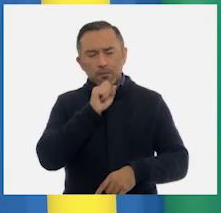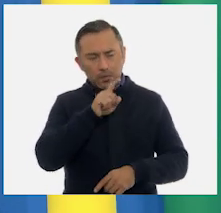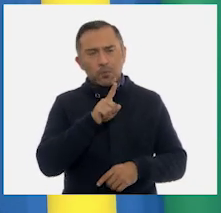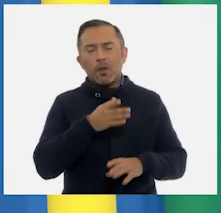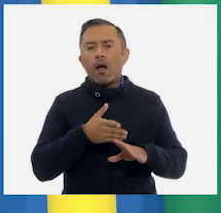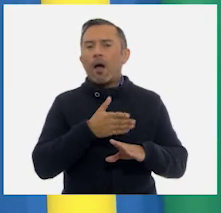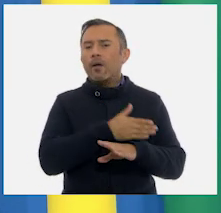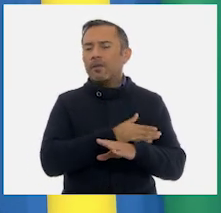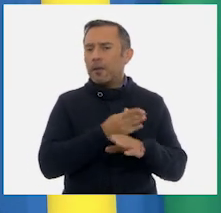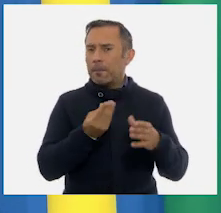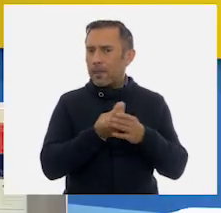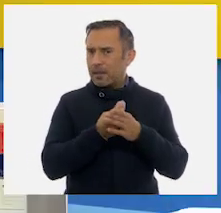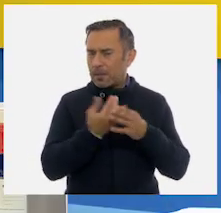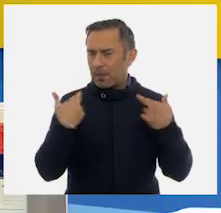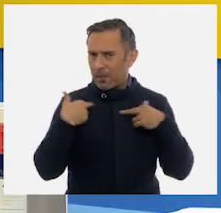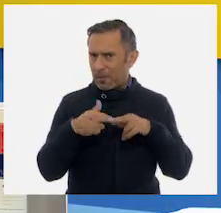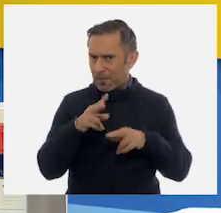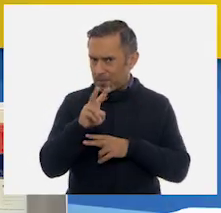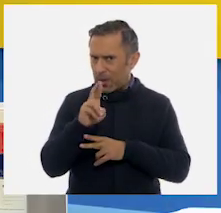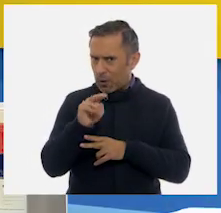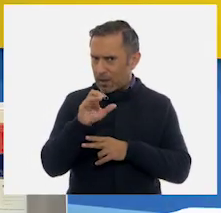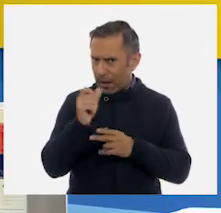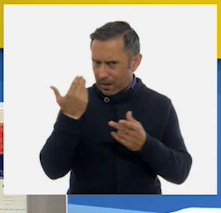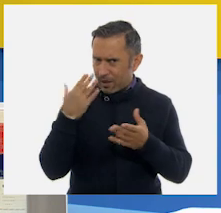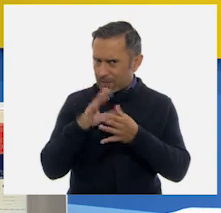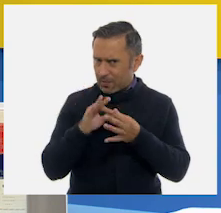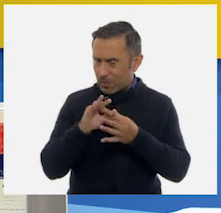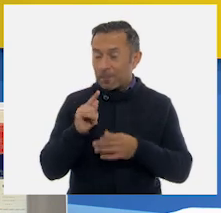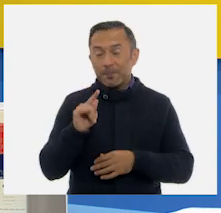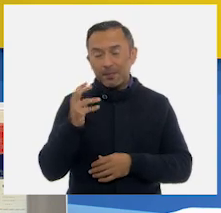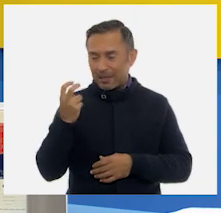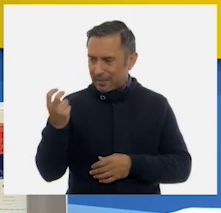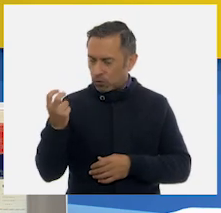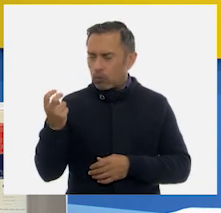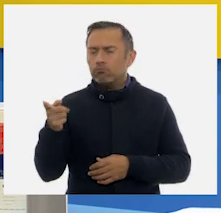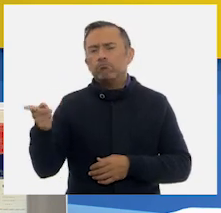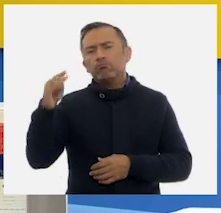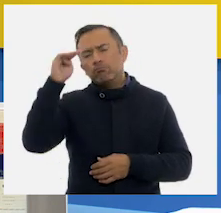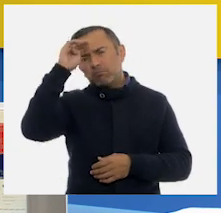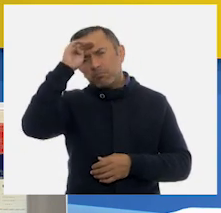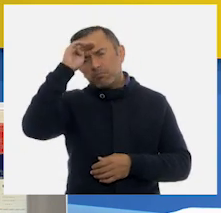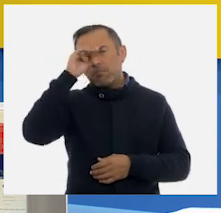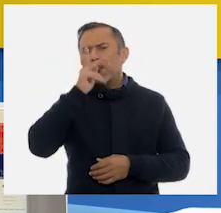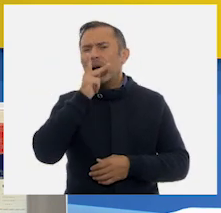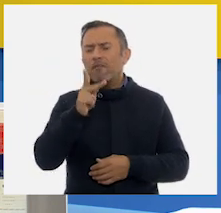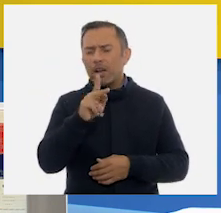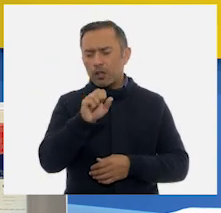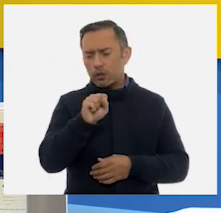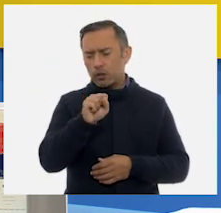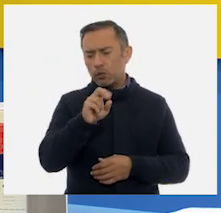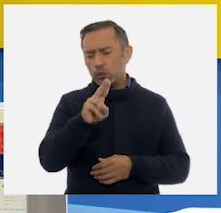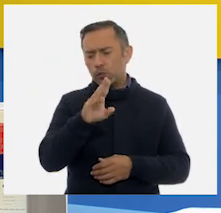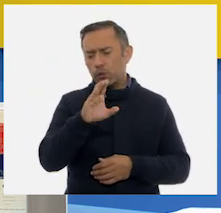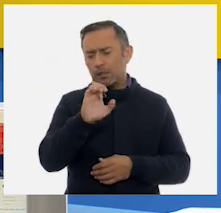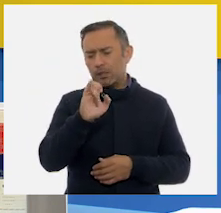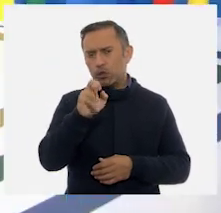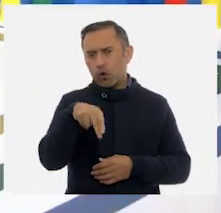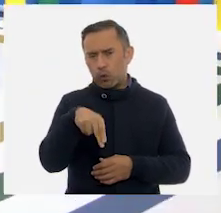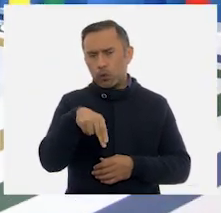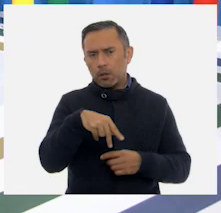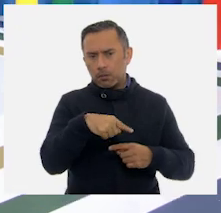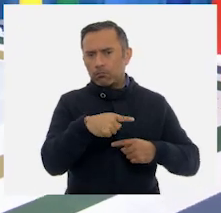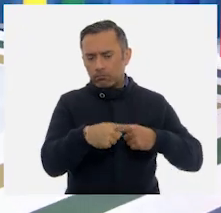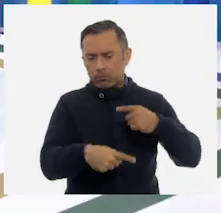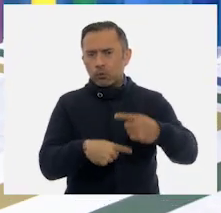con la maestra Verónica. Así es, María. ¿Y cómo a qué te suena la palabra sucesión? Me suena como